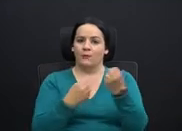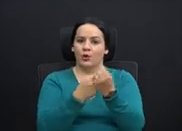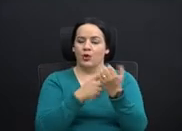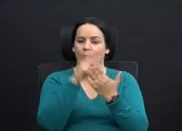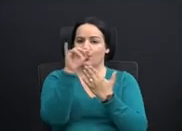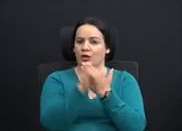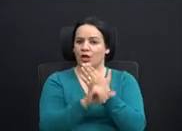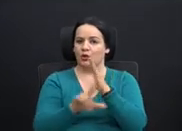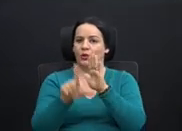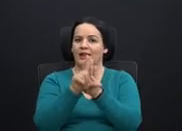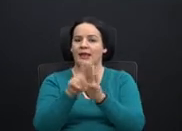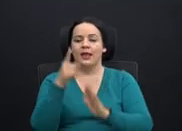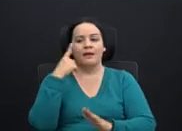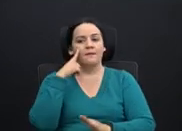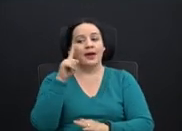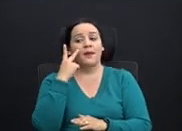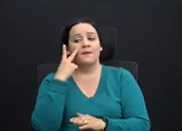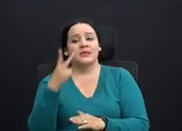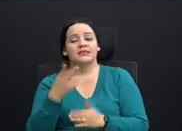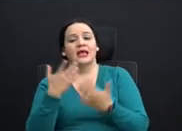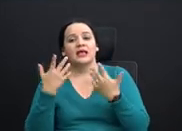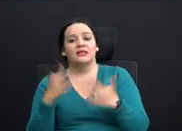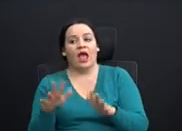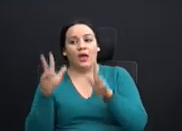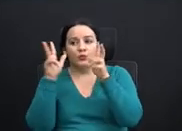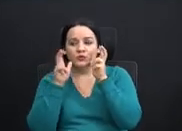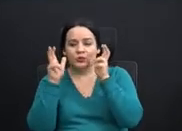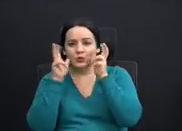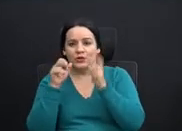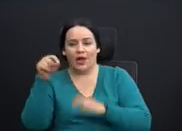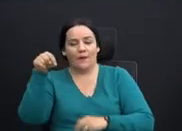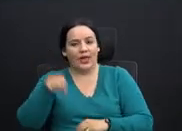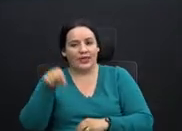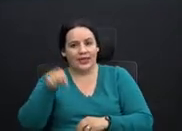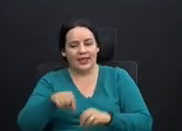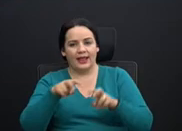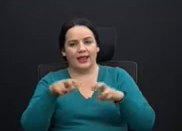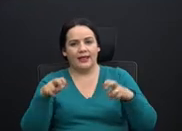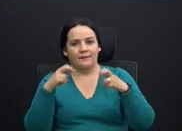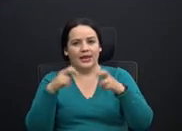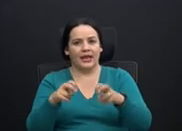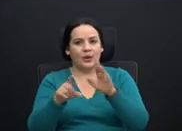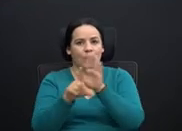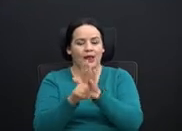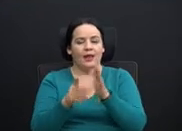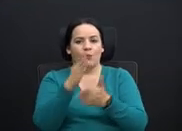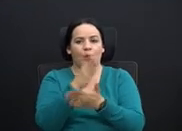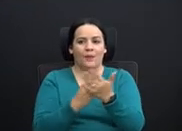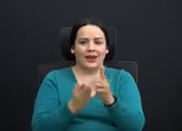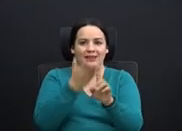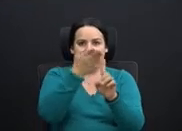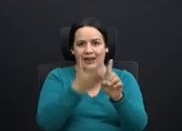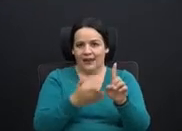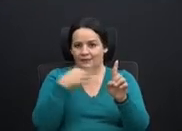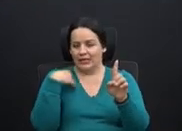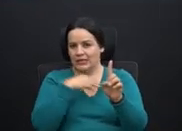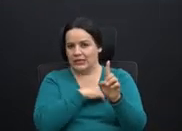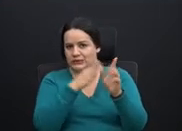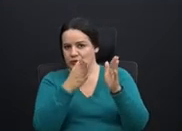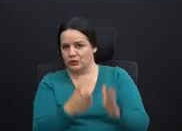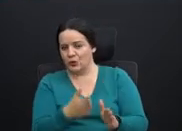ley, para que en vista de lo que hemos escuchado hoy aquí en este plenario legislativo por parte del señor ministro,